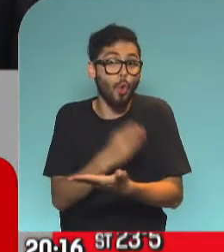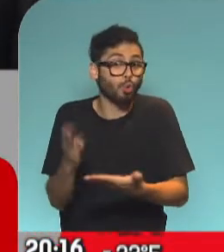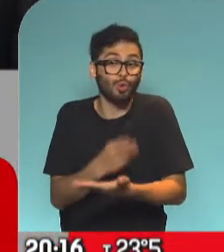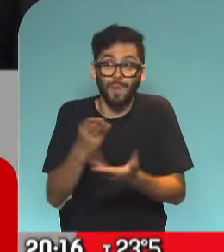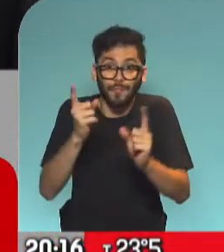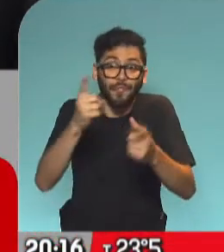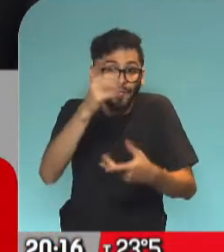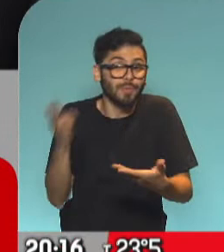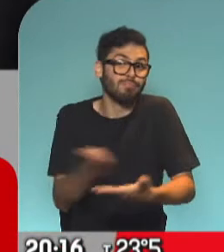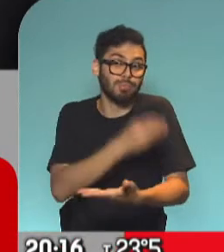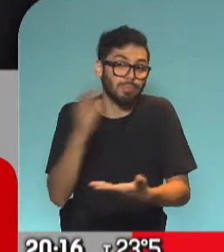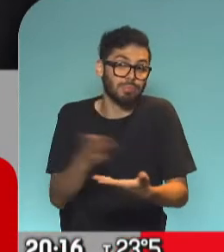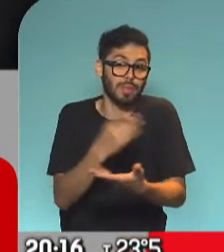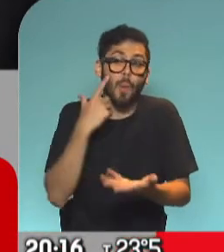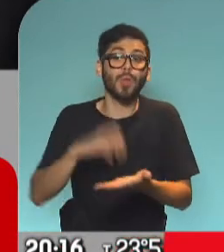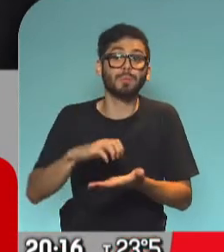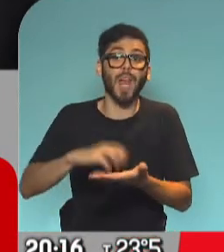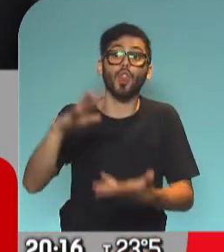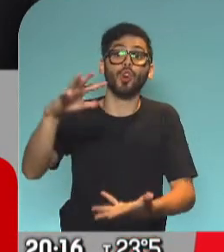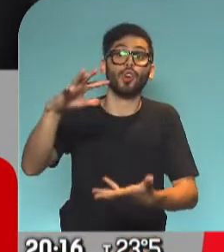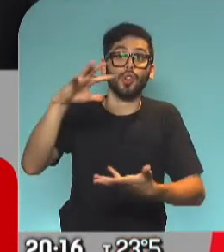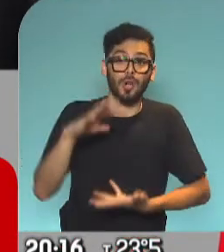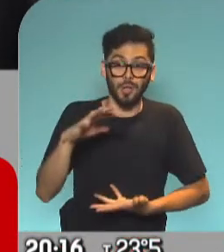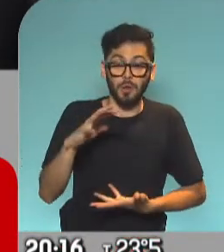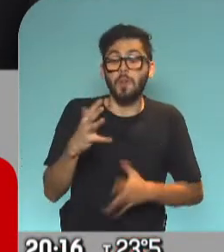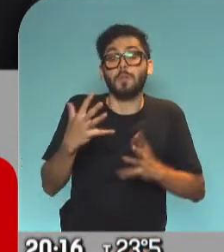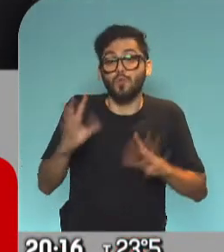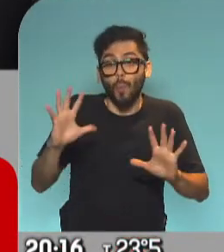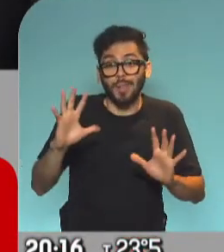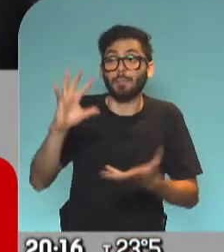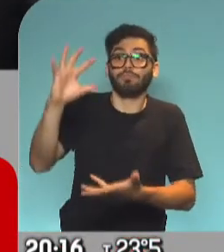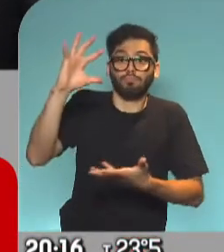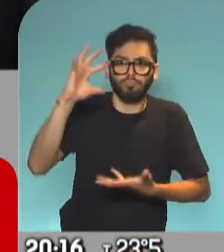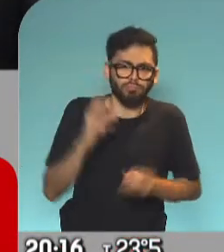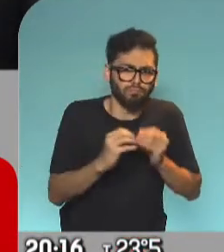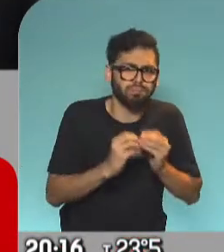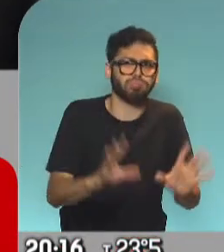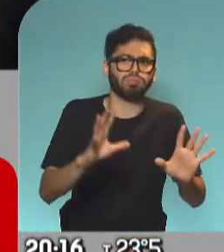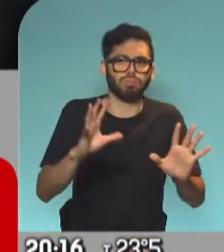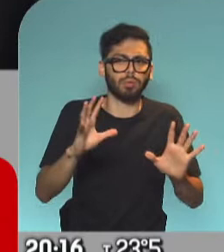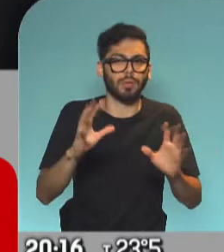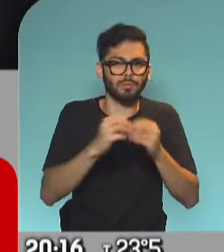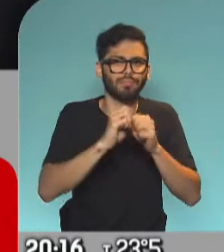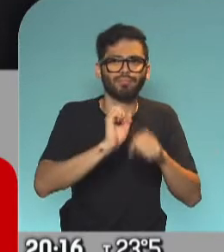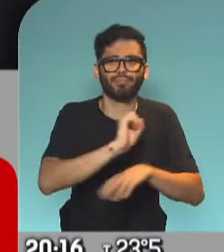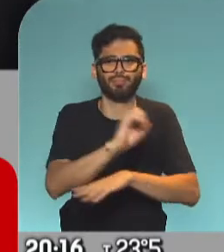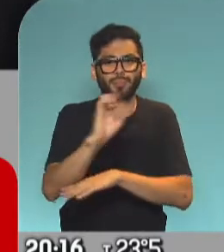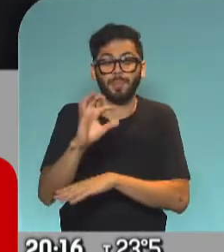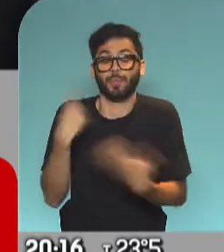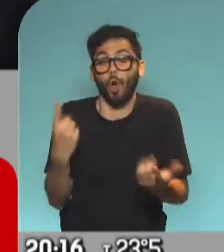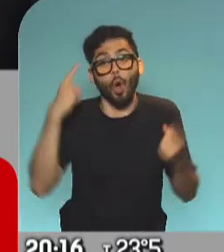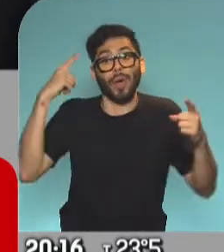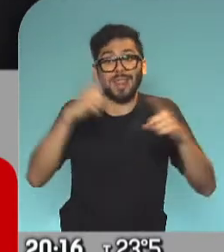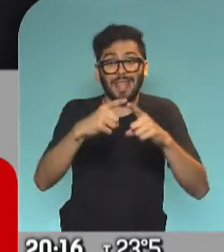llegue. O sea que estamos trabajando en este marco. Por eso el objetivo que nos planteamos es